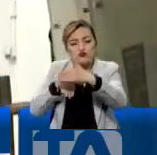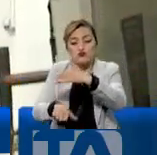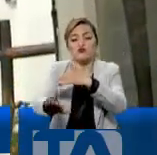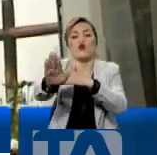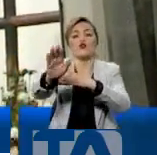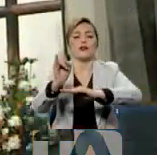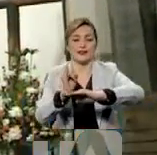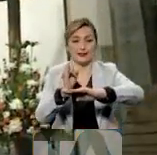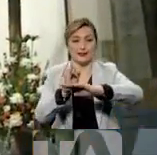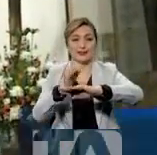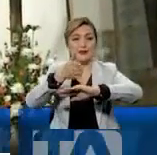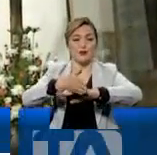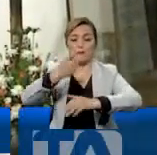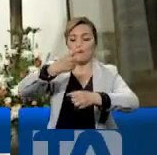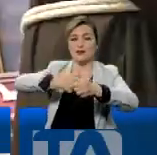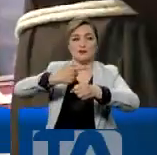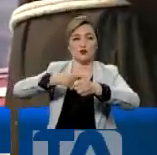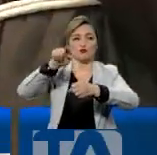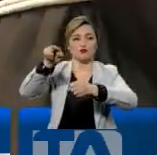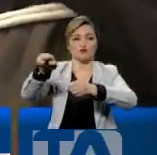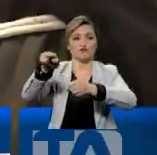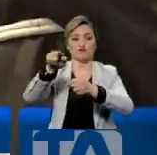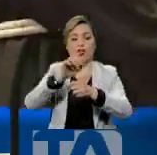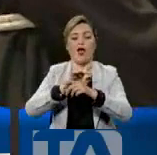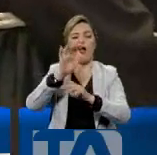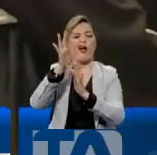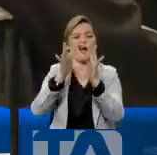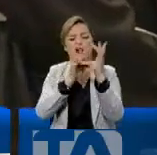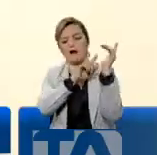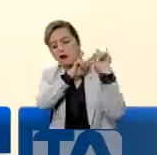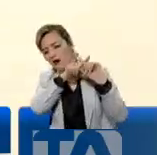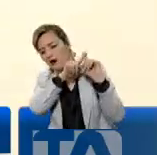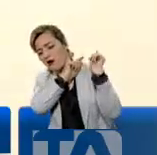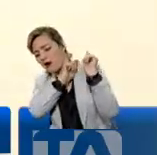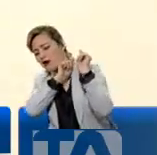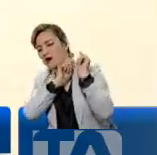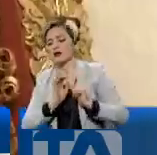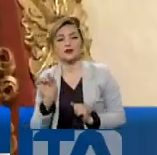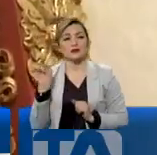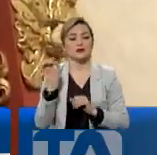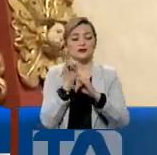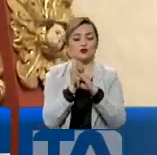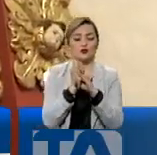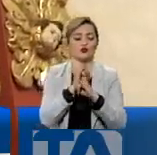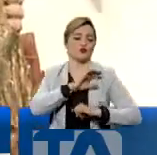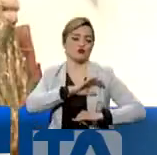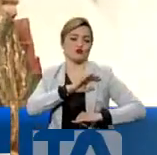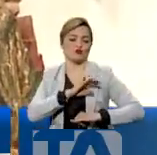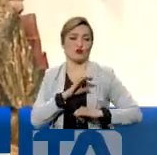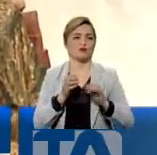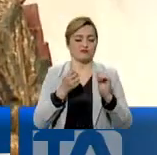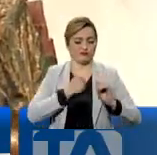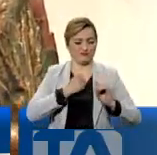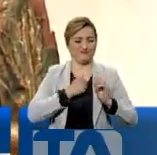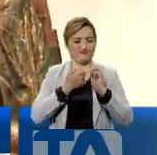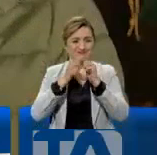se convirtió en una capilla dedicada al Calvario. Durante los trabajos de reconstrucción, el Instituto Metropolitano de Patrimonio encontró deterioro